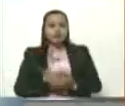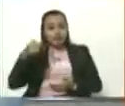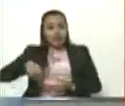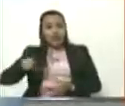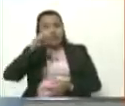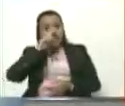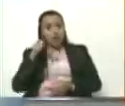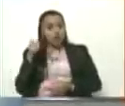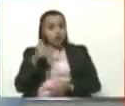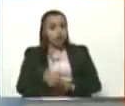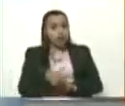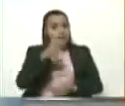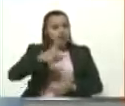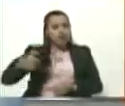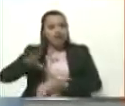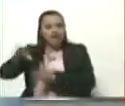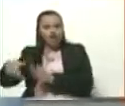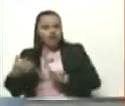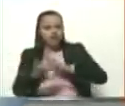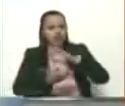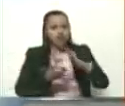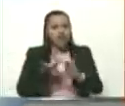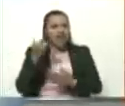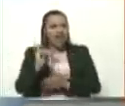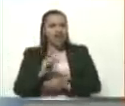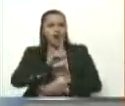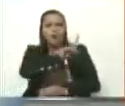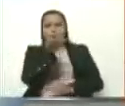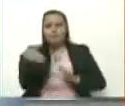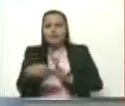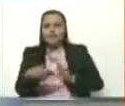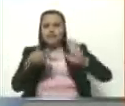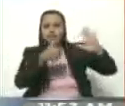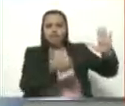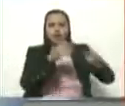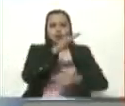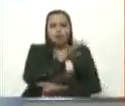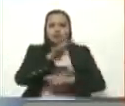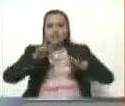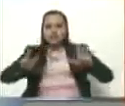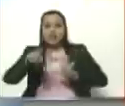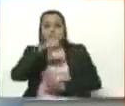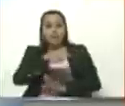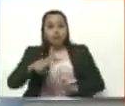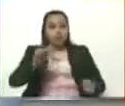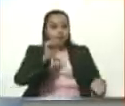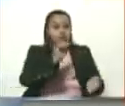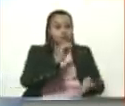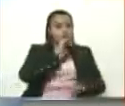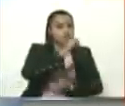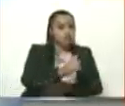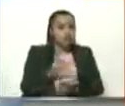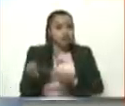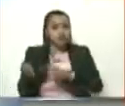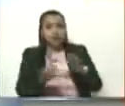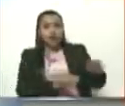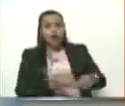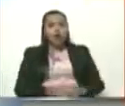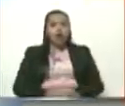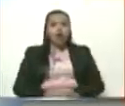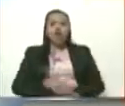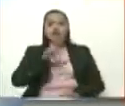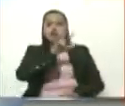año por delitos de corrupción se han realizado un mil 647 imputaciones 895